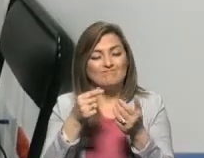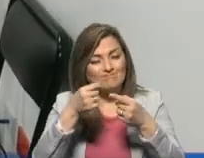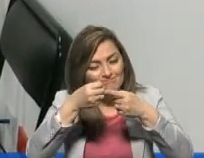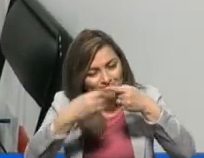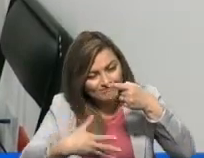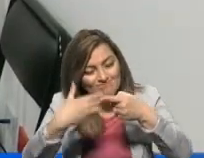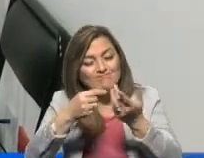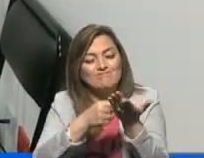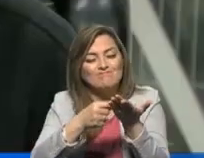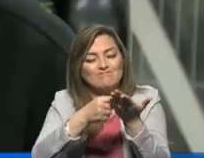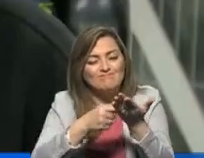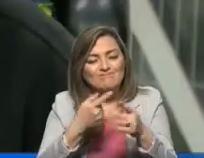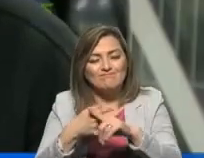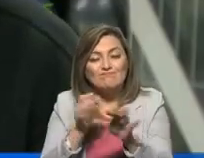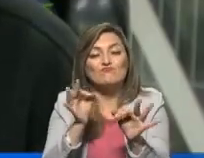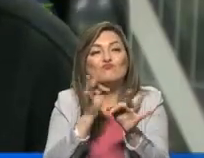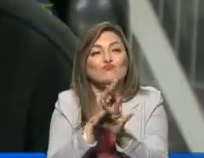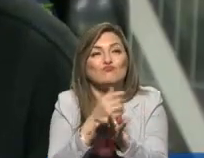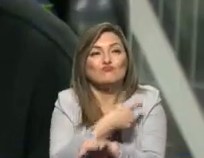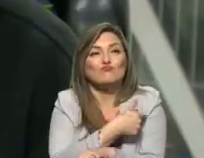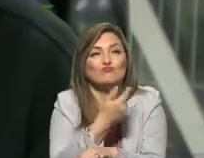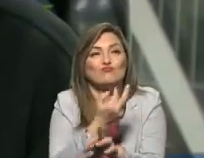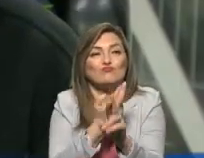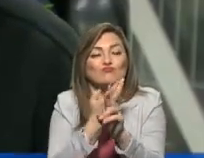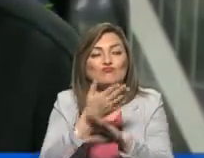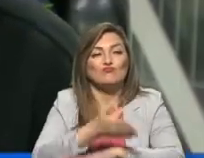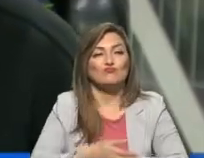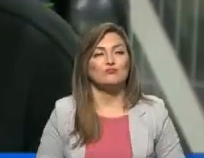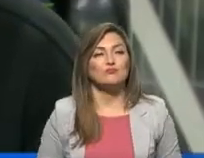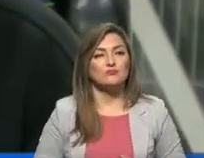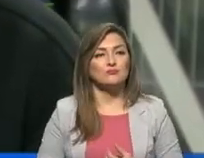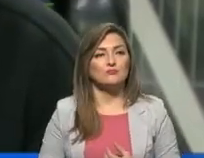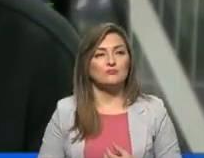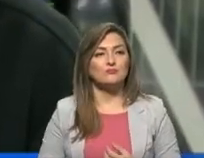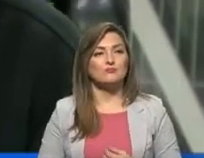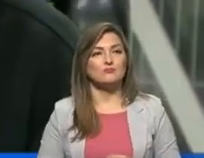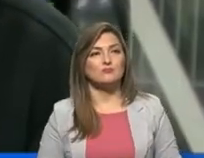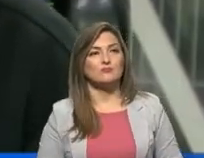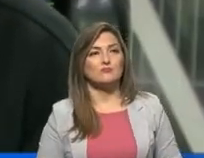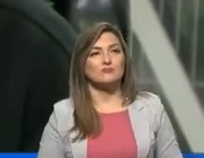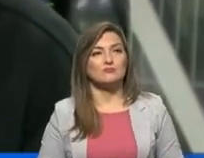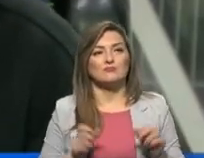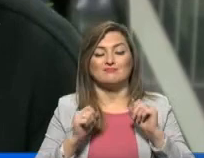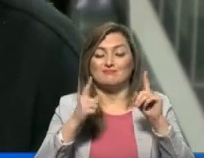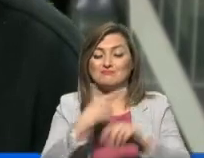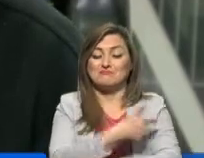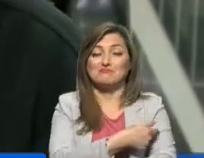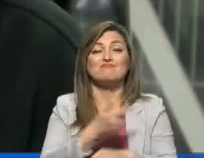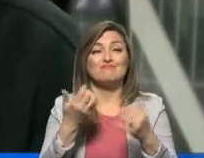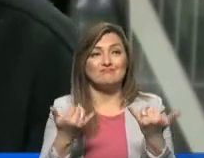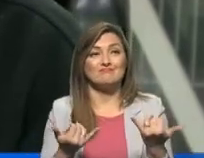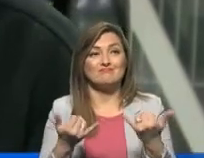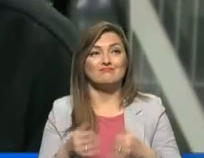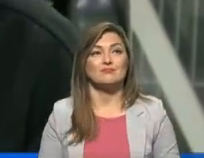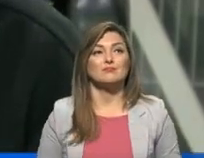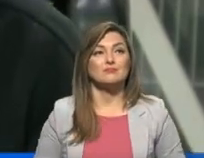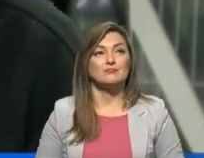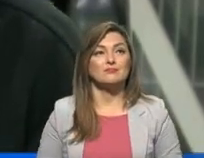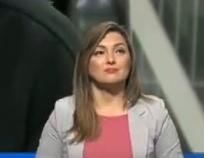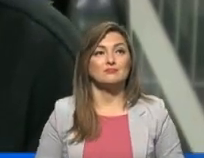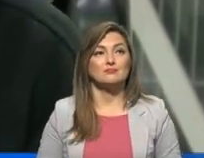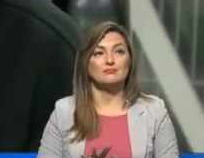cómo funciona la vacuna. Ya veremos los resultados y qué increíble que una vacuna de lo que está ocurriendo ahora, que es el